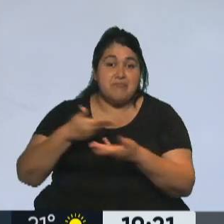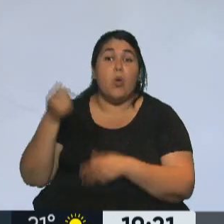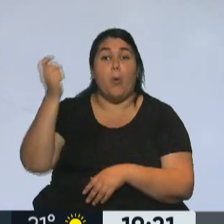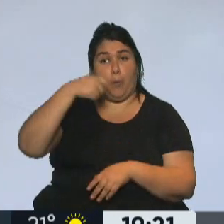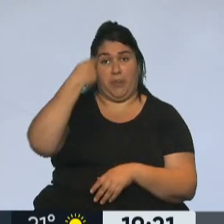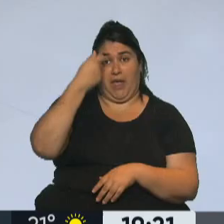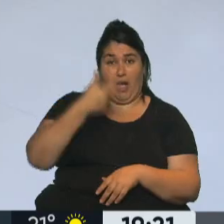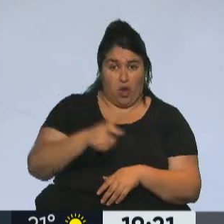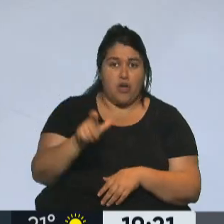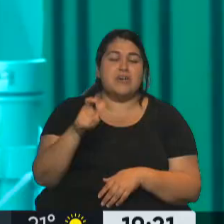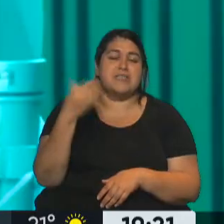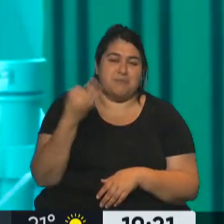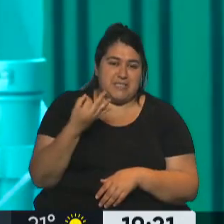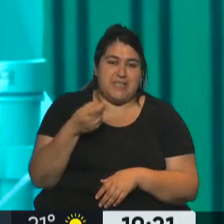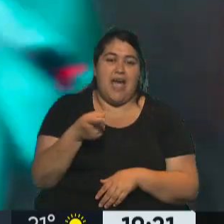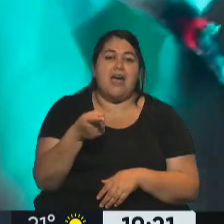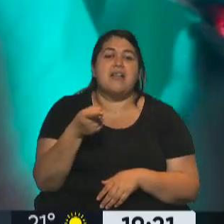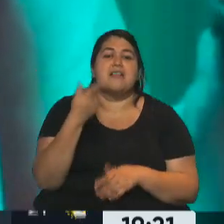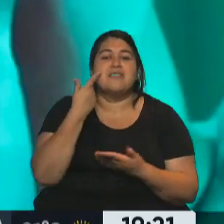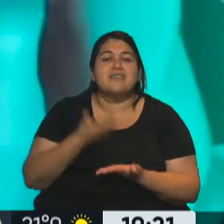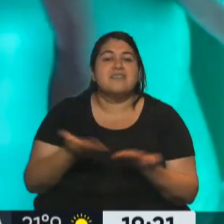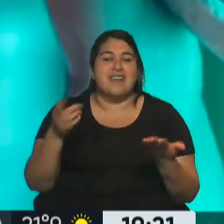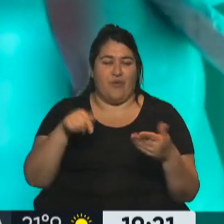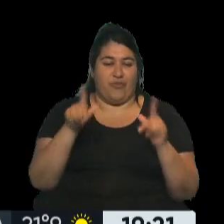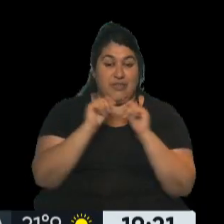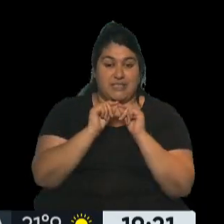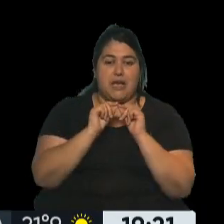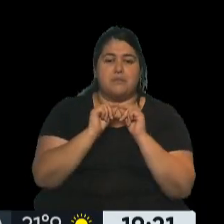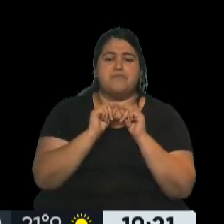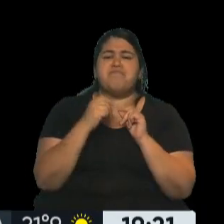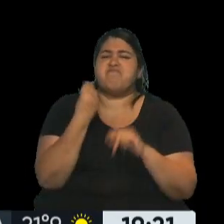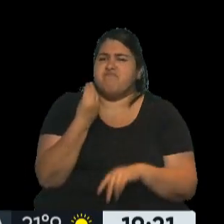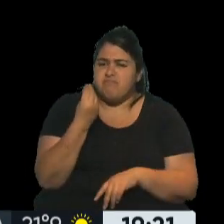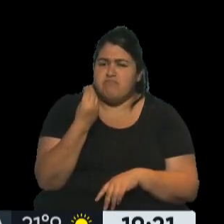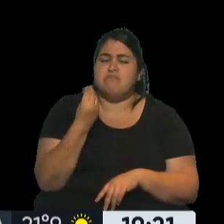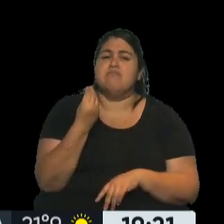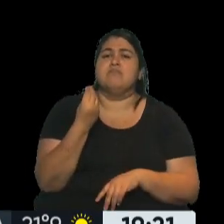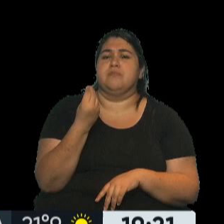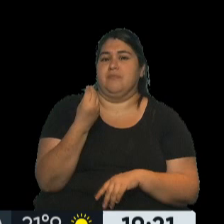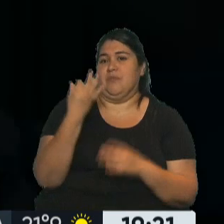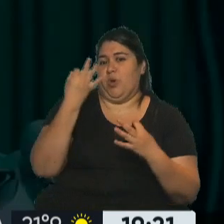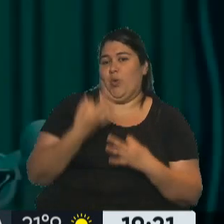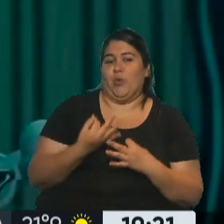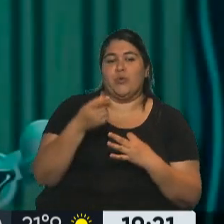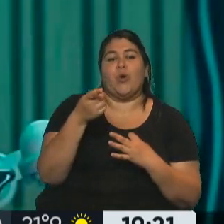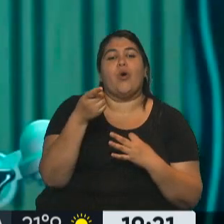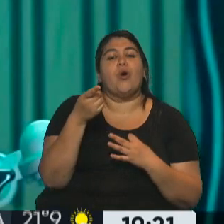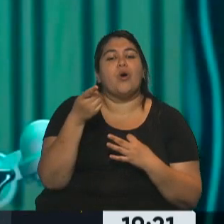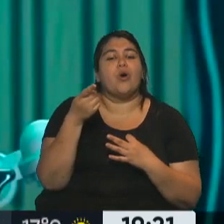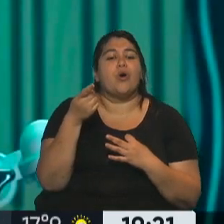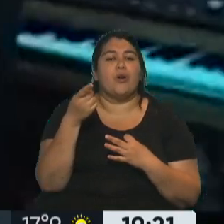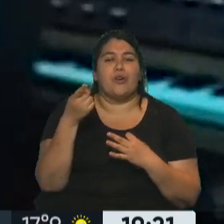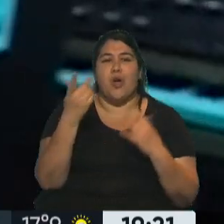muy especial, Elegante, a propósito de esta fecha. ¿Por qué? Porque se viene esto del reencuentro con